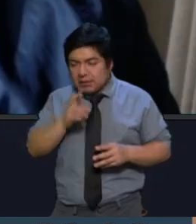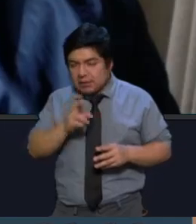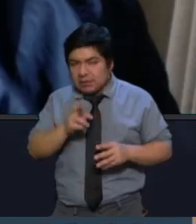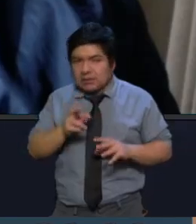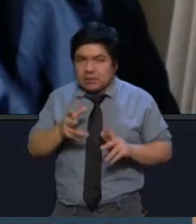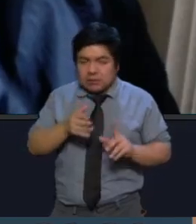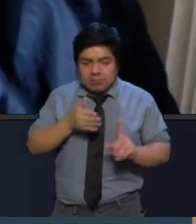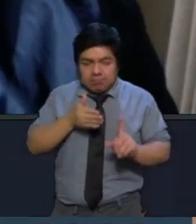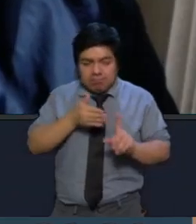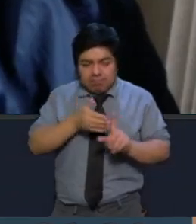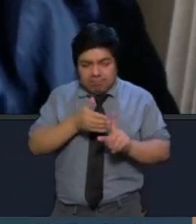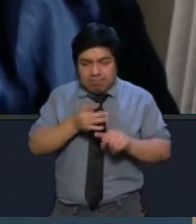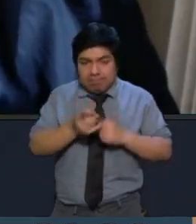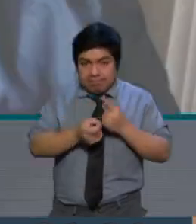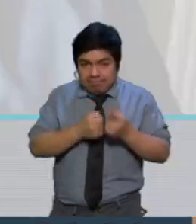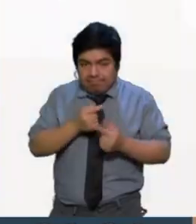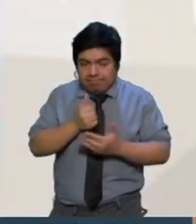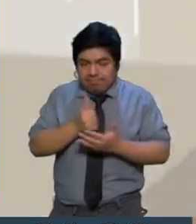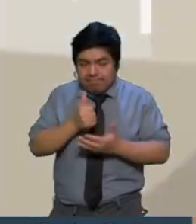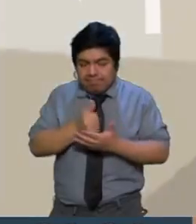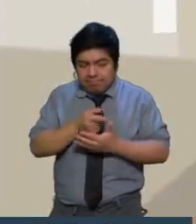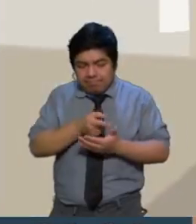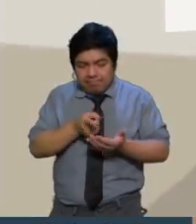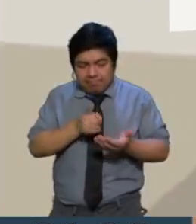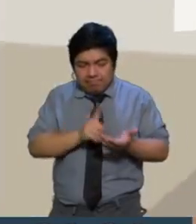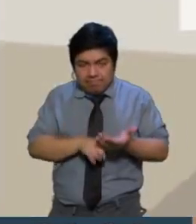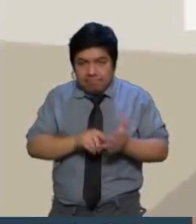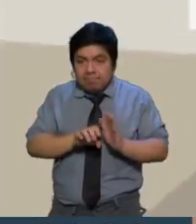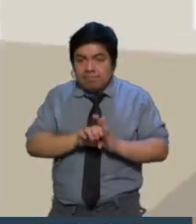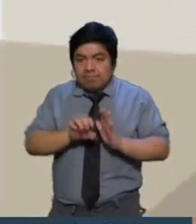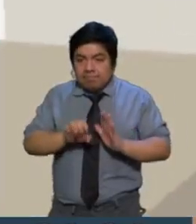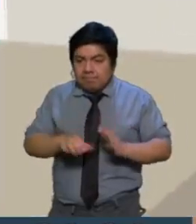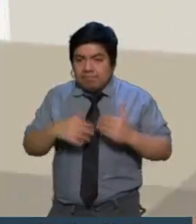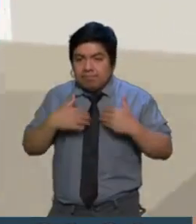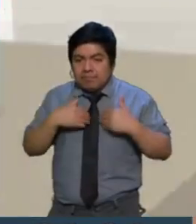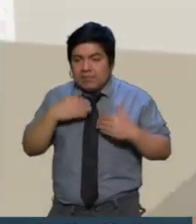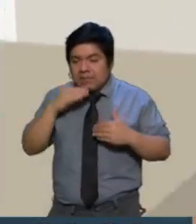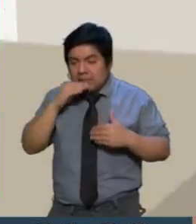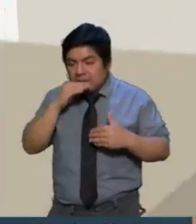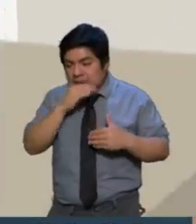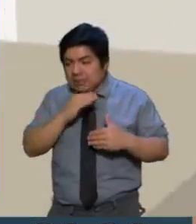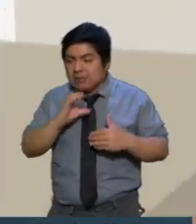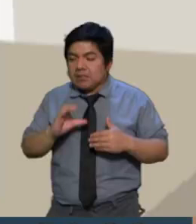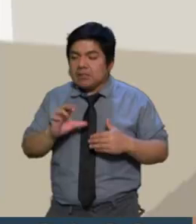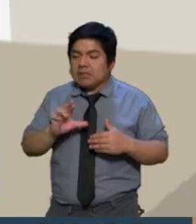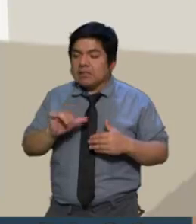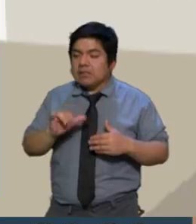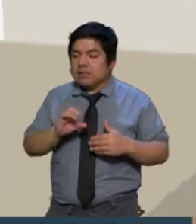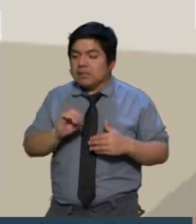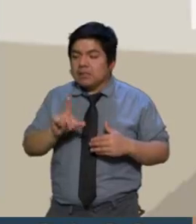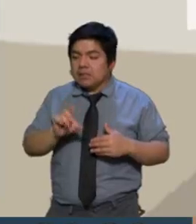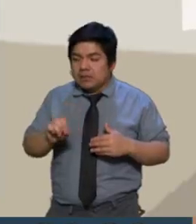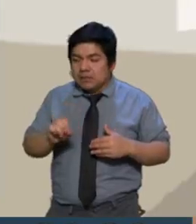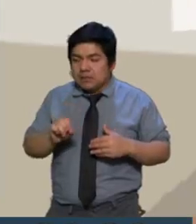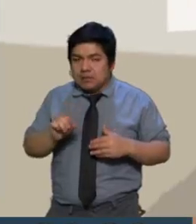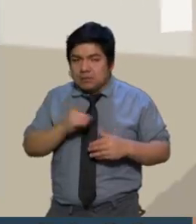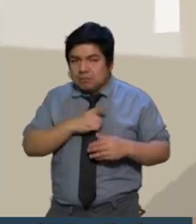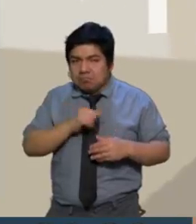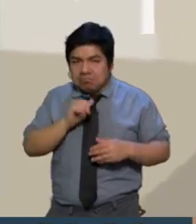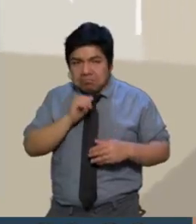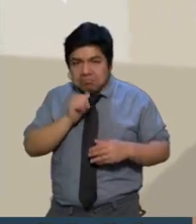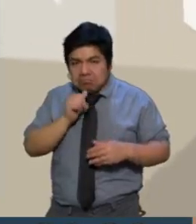muy localizada en ciertas áreas, yo te puedo decir, yo soy productor de maíces criollos y nunca he usado un gramo de